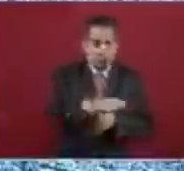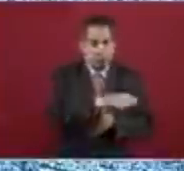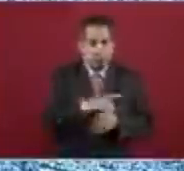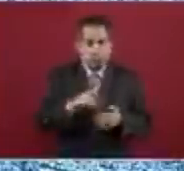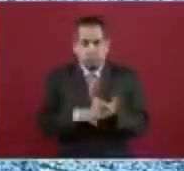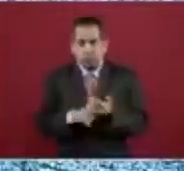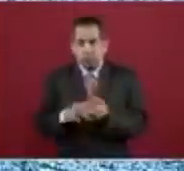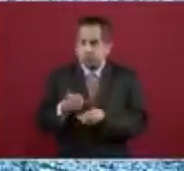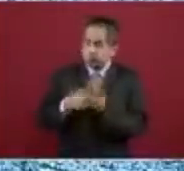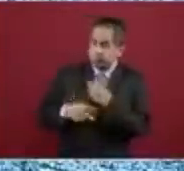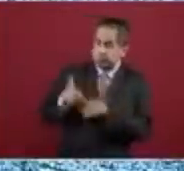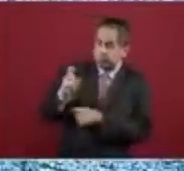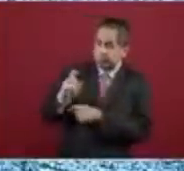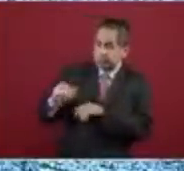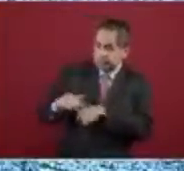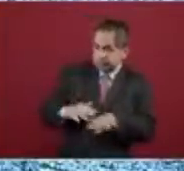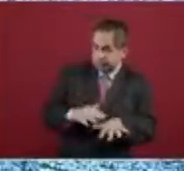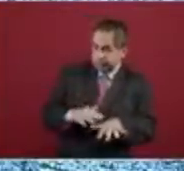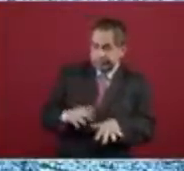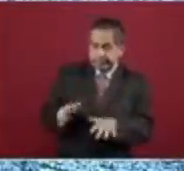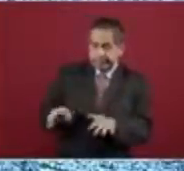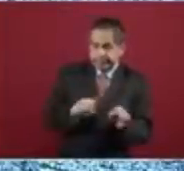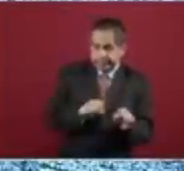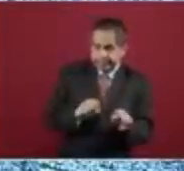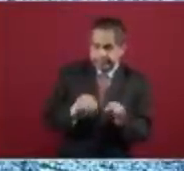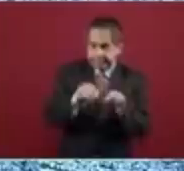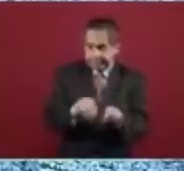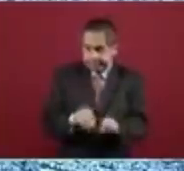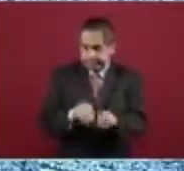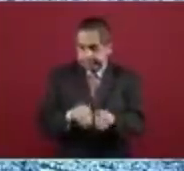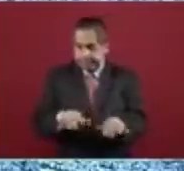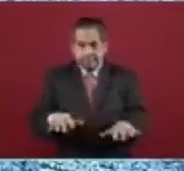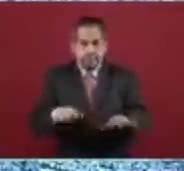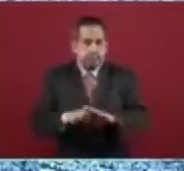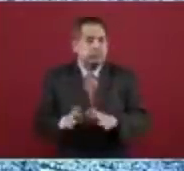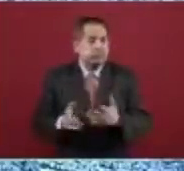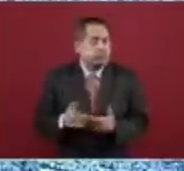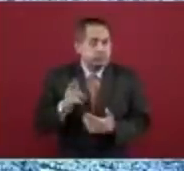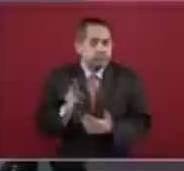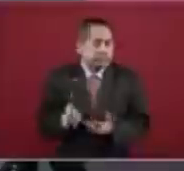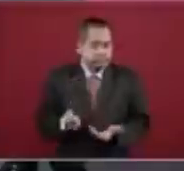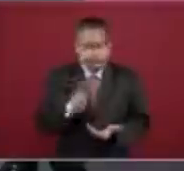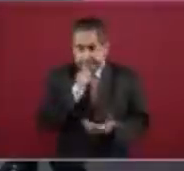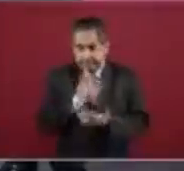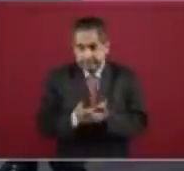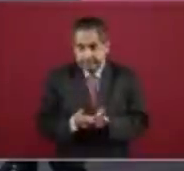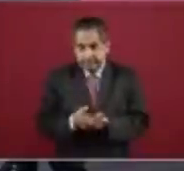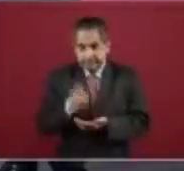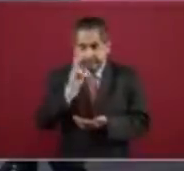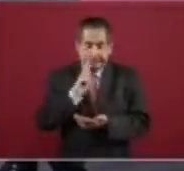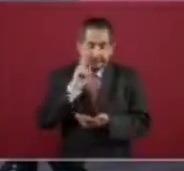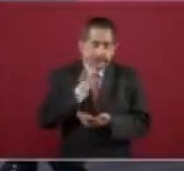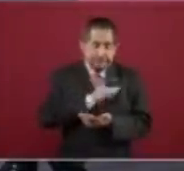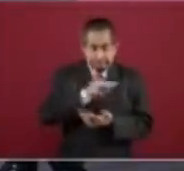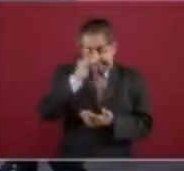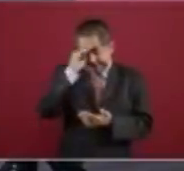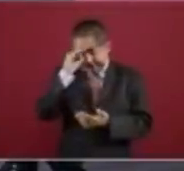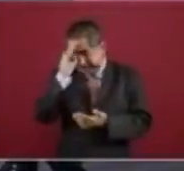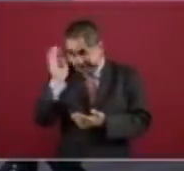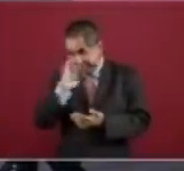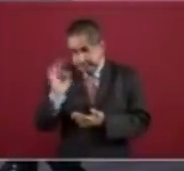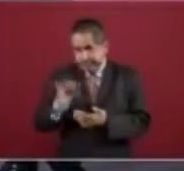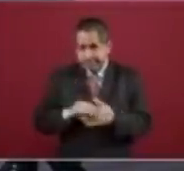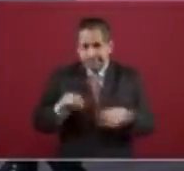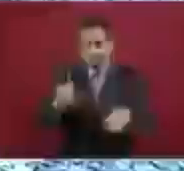cauces donde viene el agua, la queremos, podríamos pensar en unos